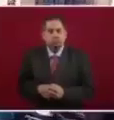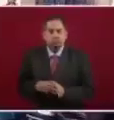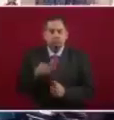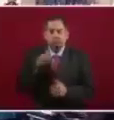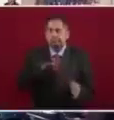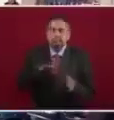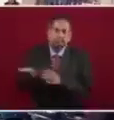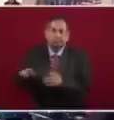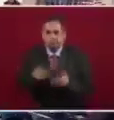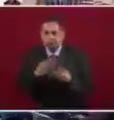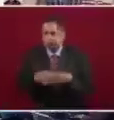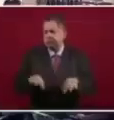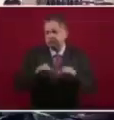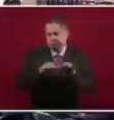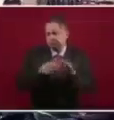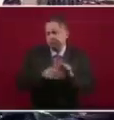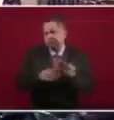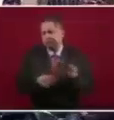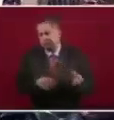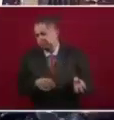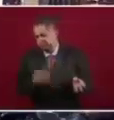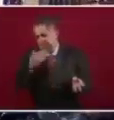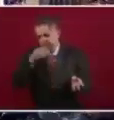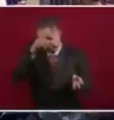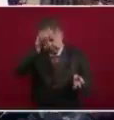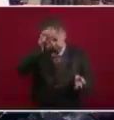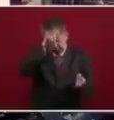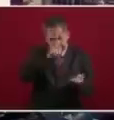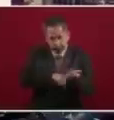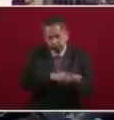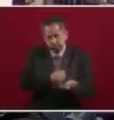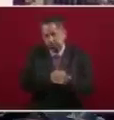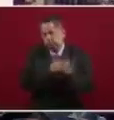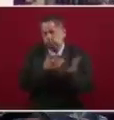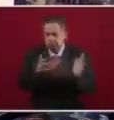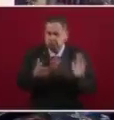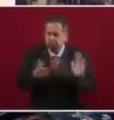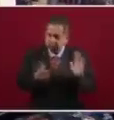soslayar la importancia que tiene la minería.